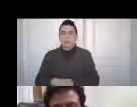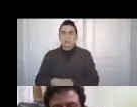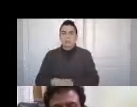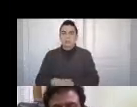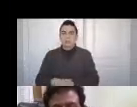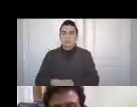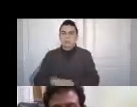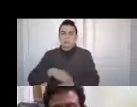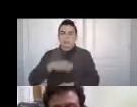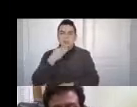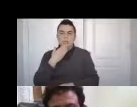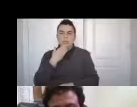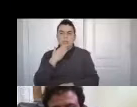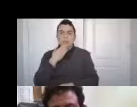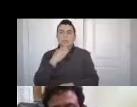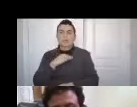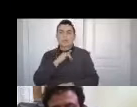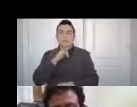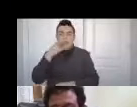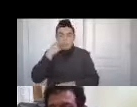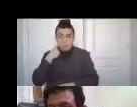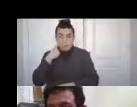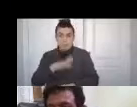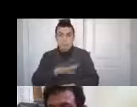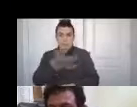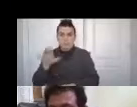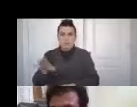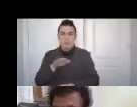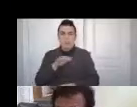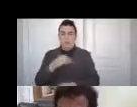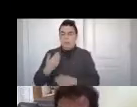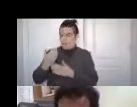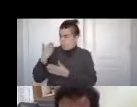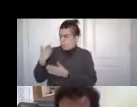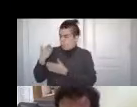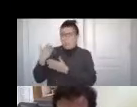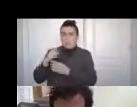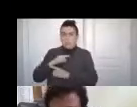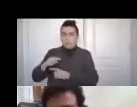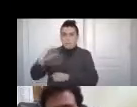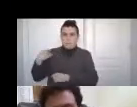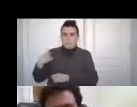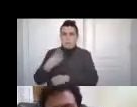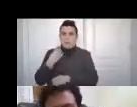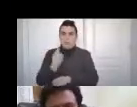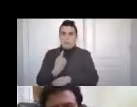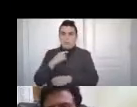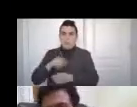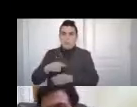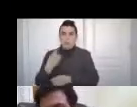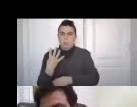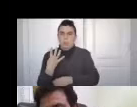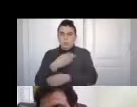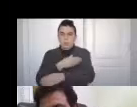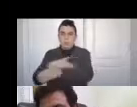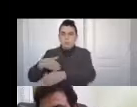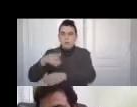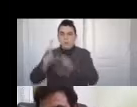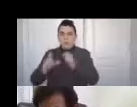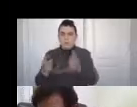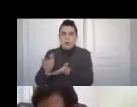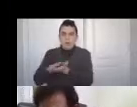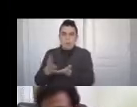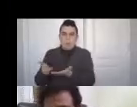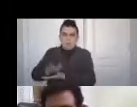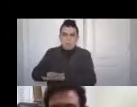ya a la semana pasada ya lleva 4.5 millones de muertes, ¿sí? Pero en Chile podemos ver un